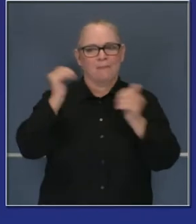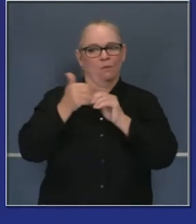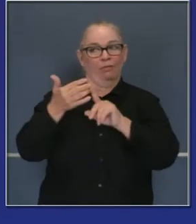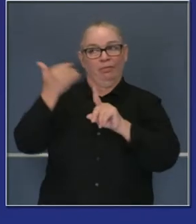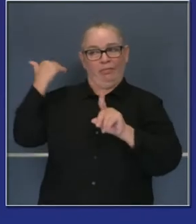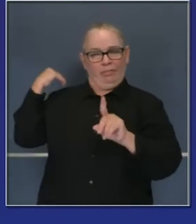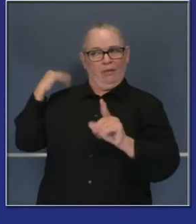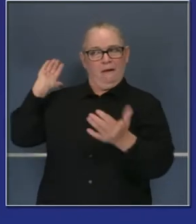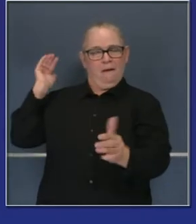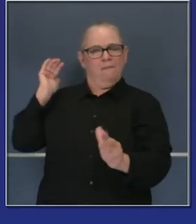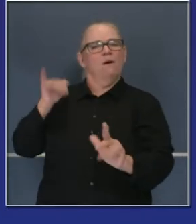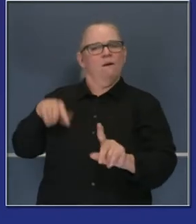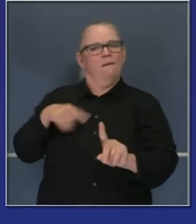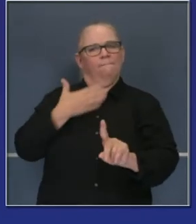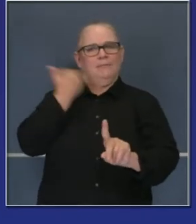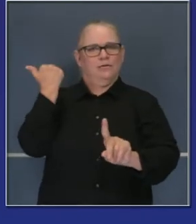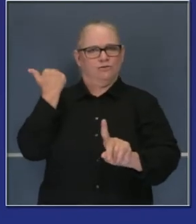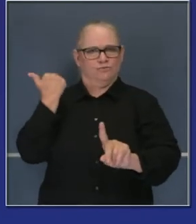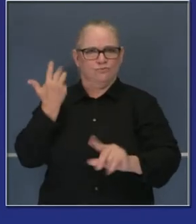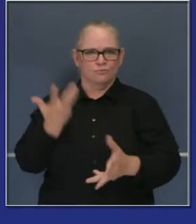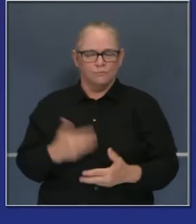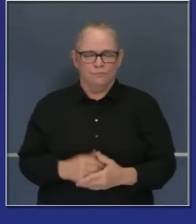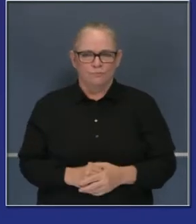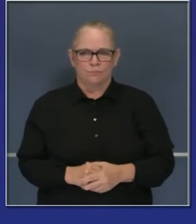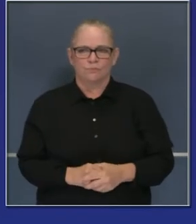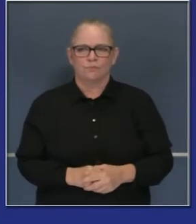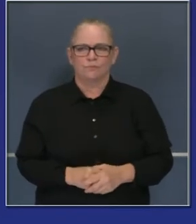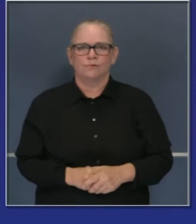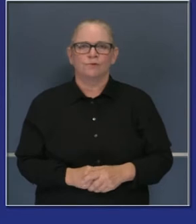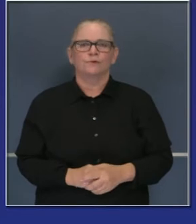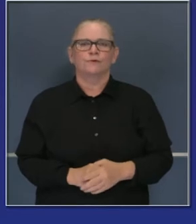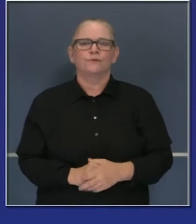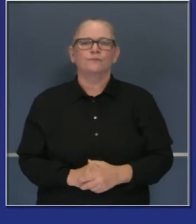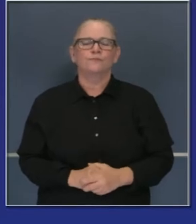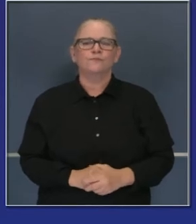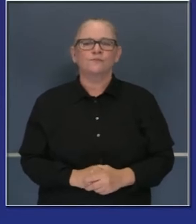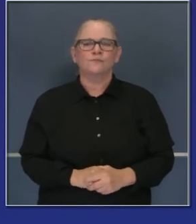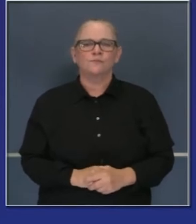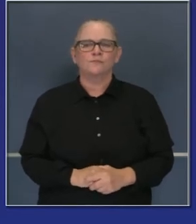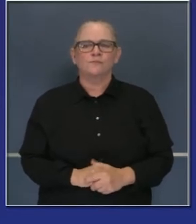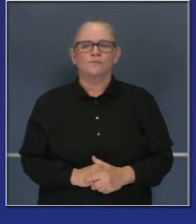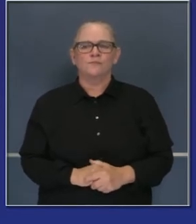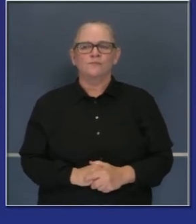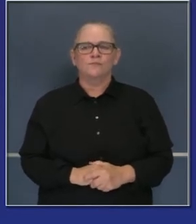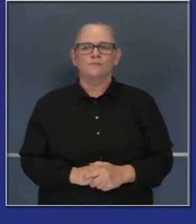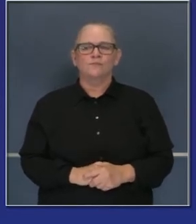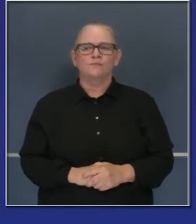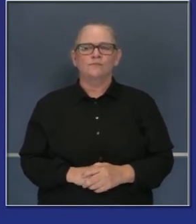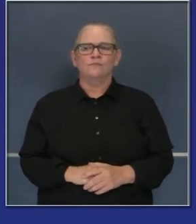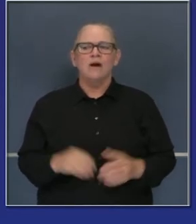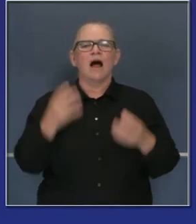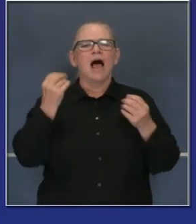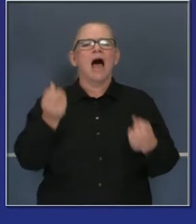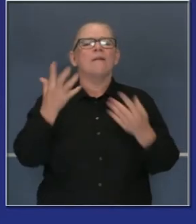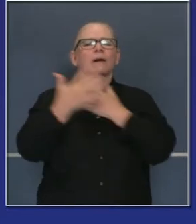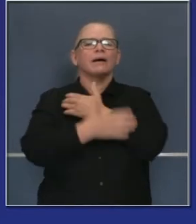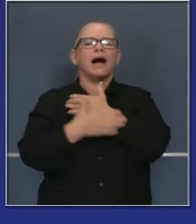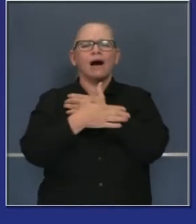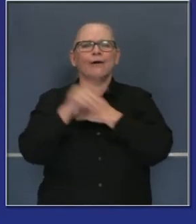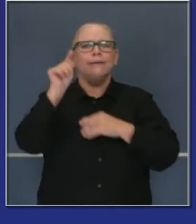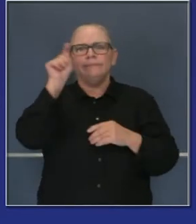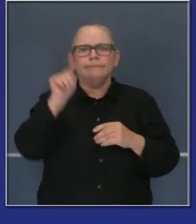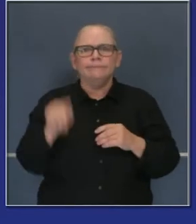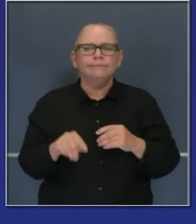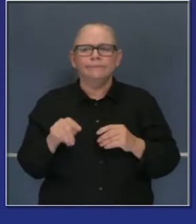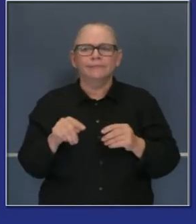visto en los últimos meses veamos ahora también el número de condados que